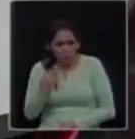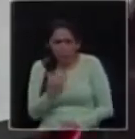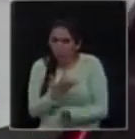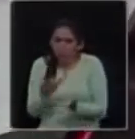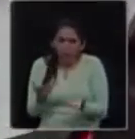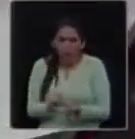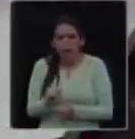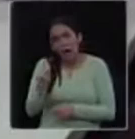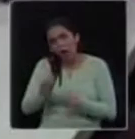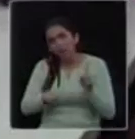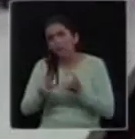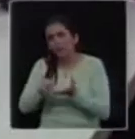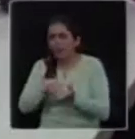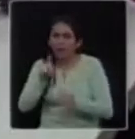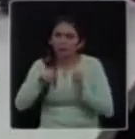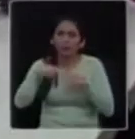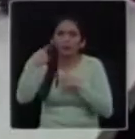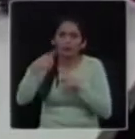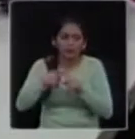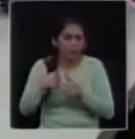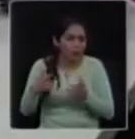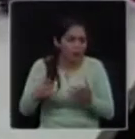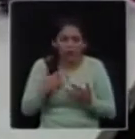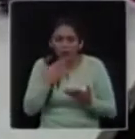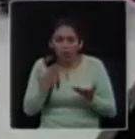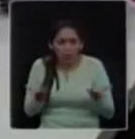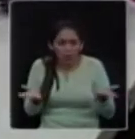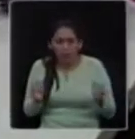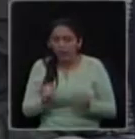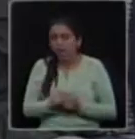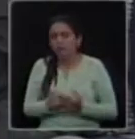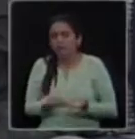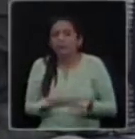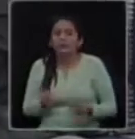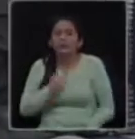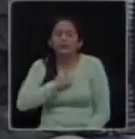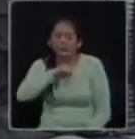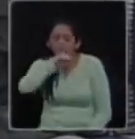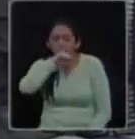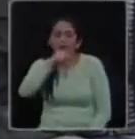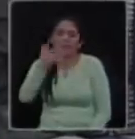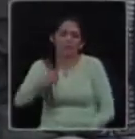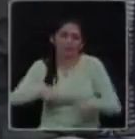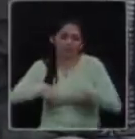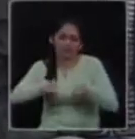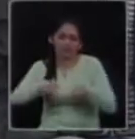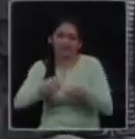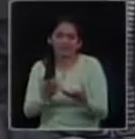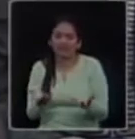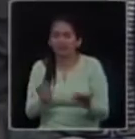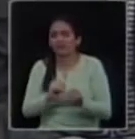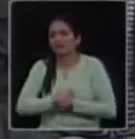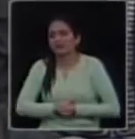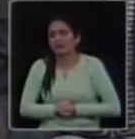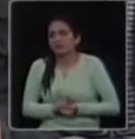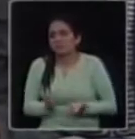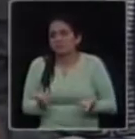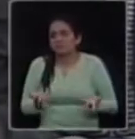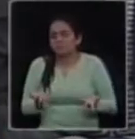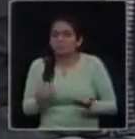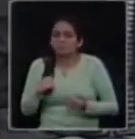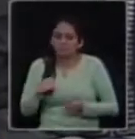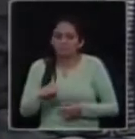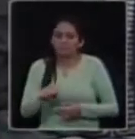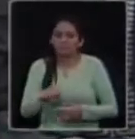un mes tienes, el otro no. Sí, pero es mi pasión y es tu negocio propio. Entonces, lo más difícil es romper esos paradigmas y avanzar solo.